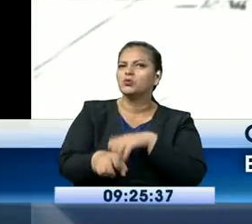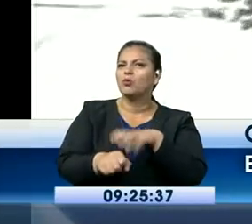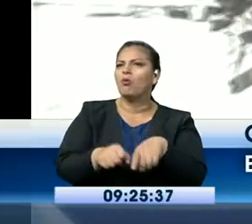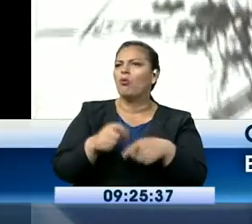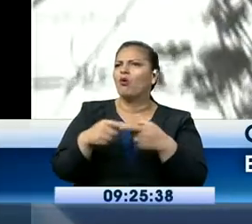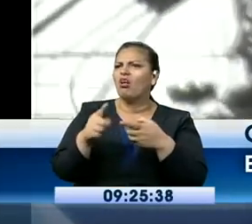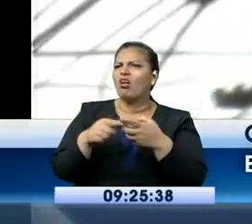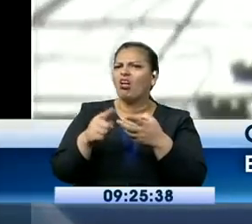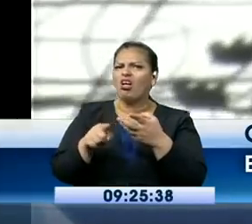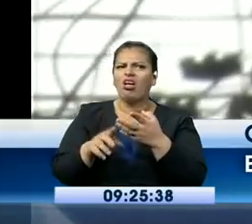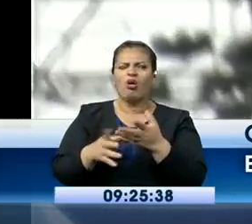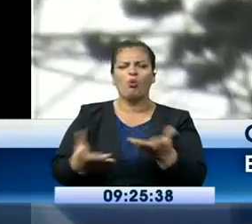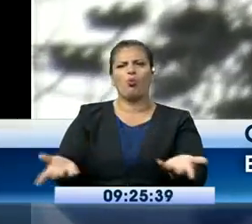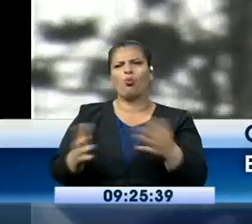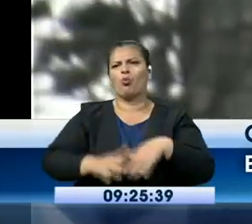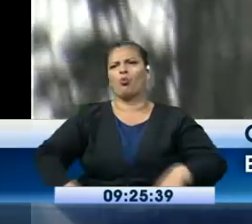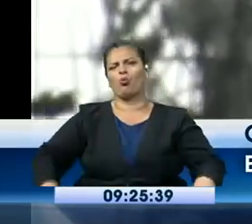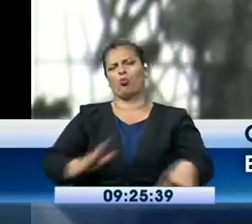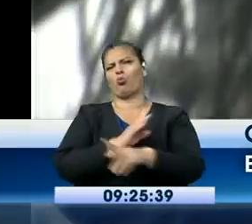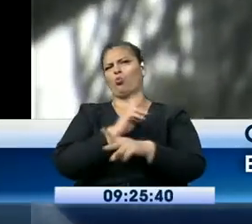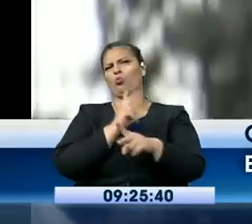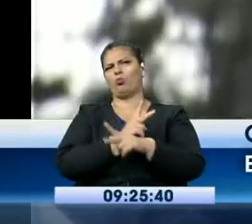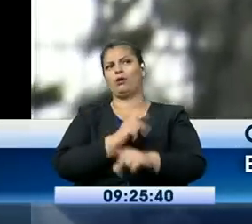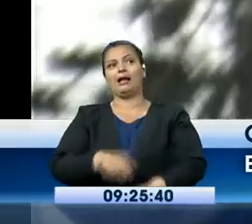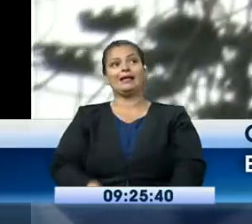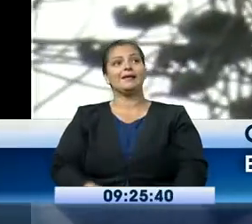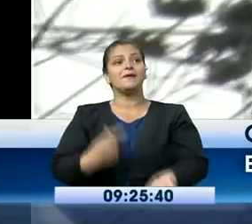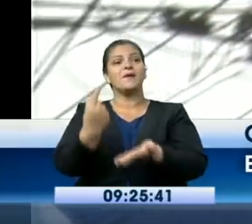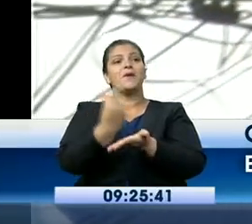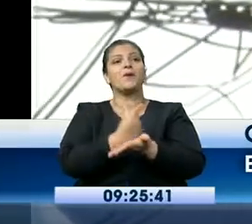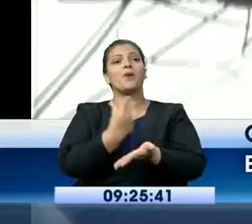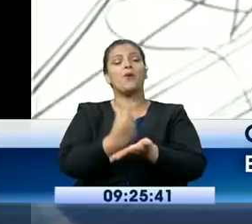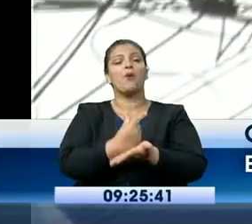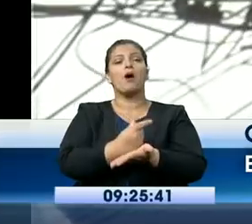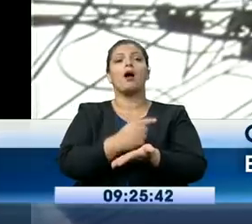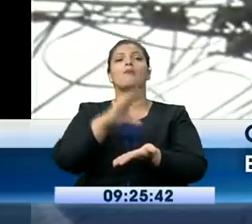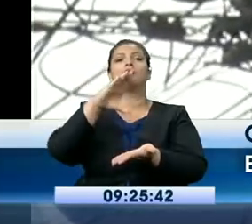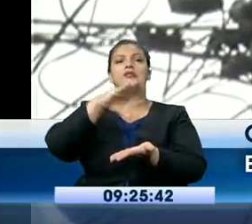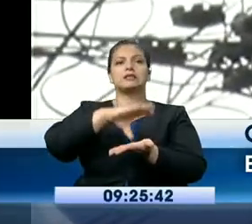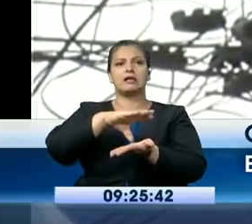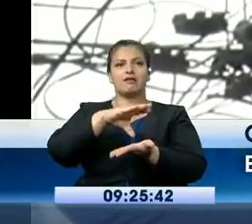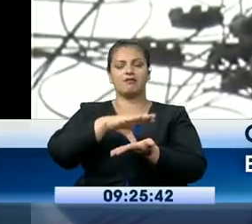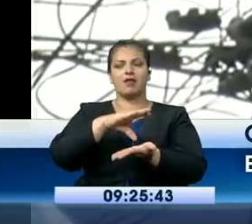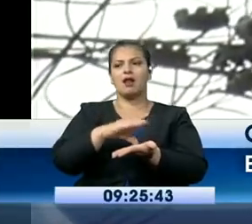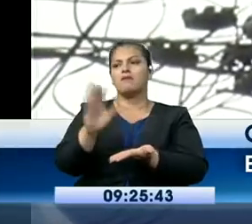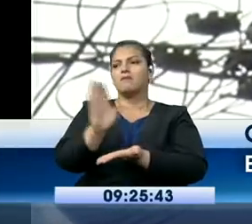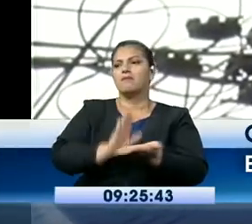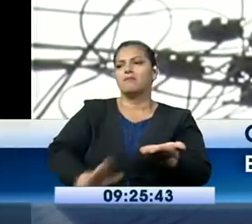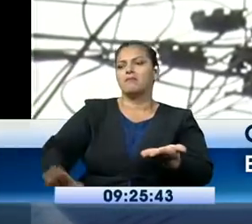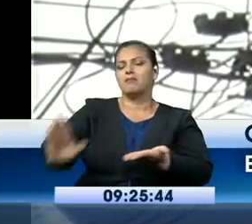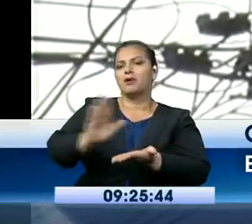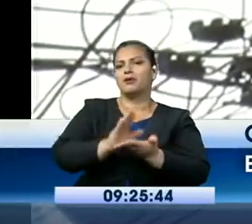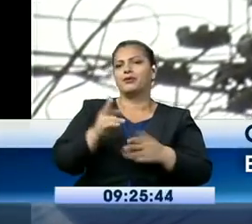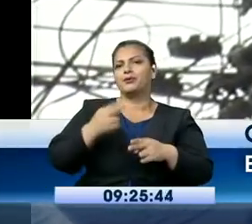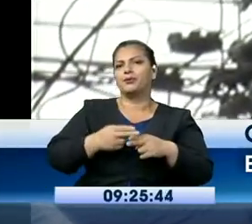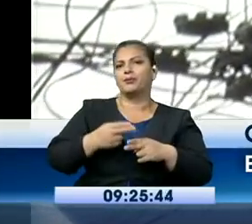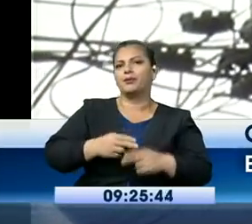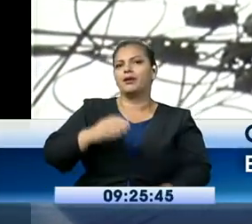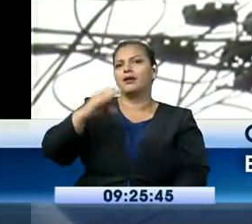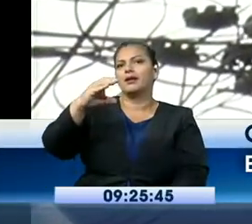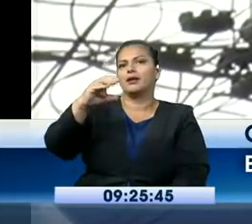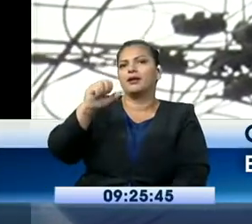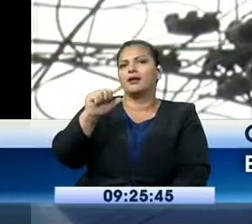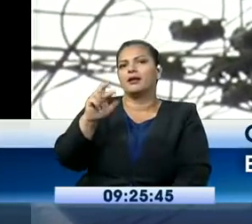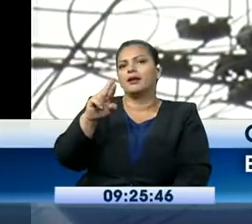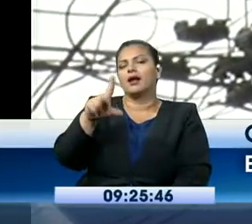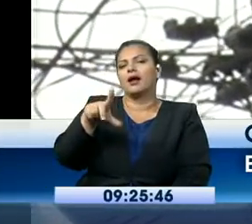sector del sur de guayaquil estamos en el guasmo central en la cooperativa carlos castro 2 donde pese a las cámaras